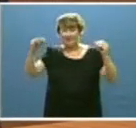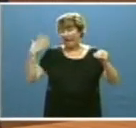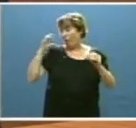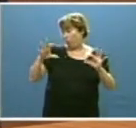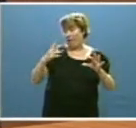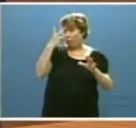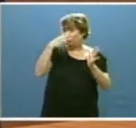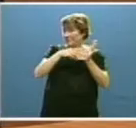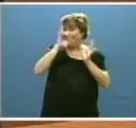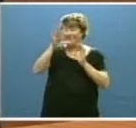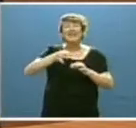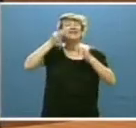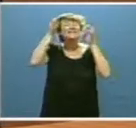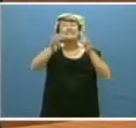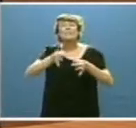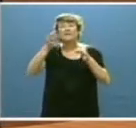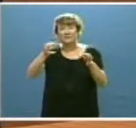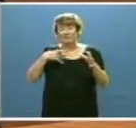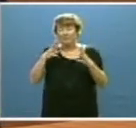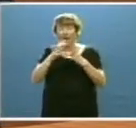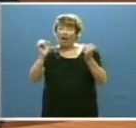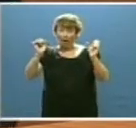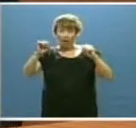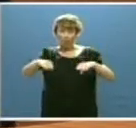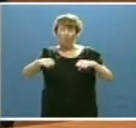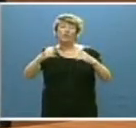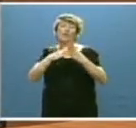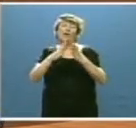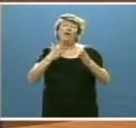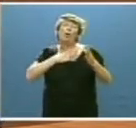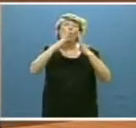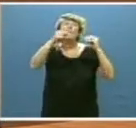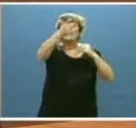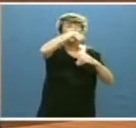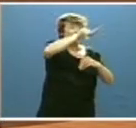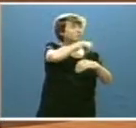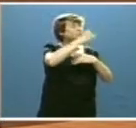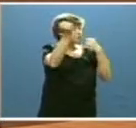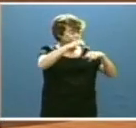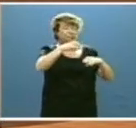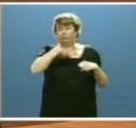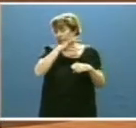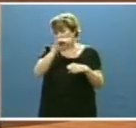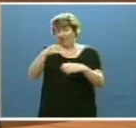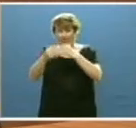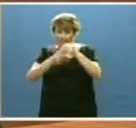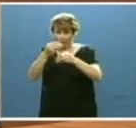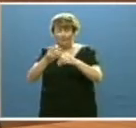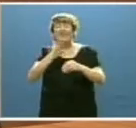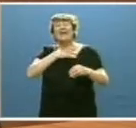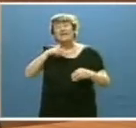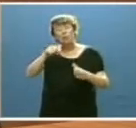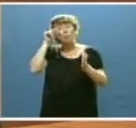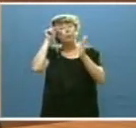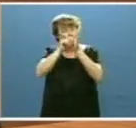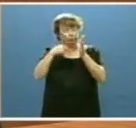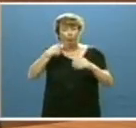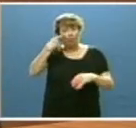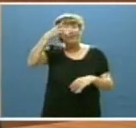siempre que contemos con el acuerdo para ello de la comunidad universitaria quiero en este punto reconocer